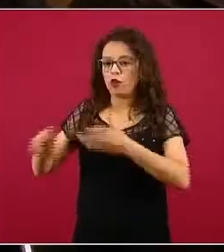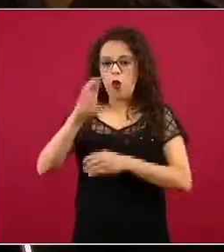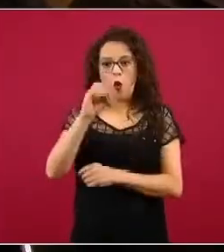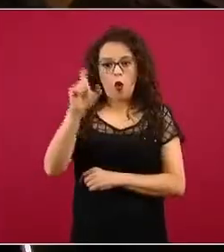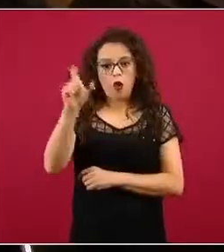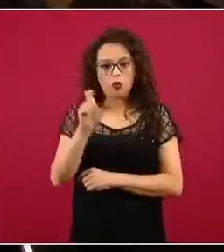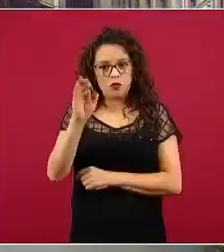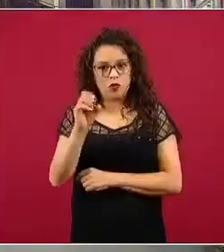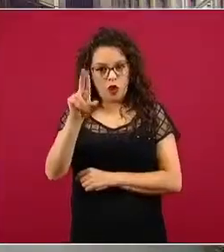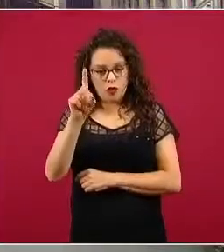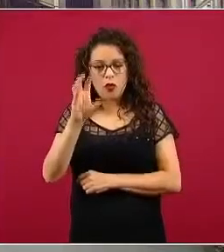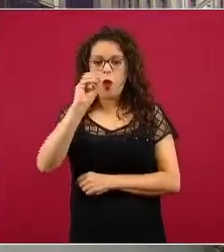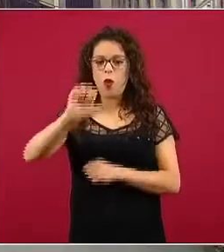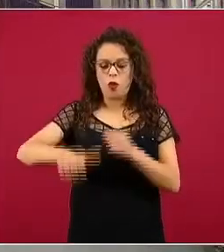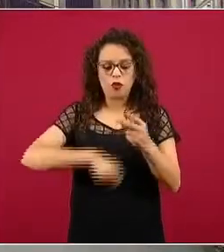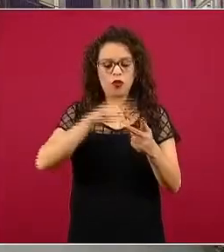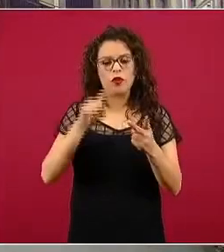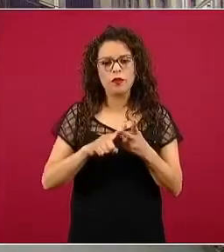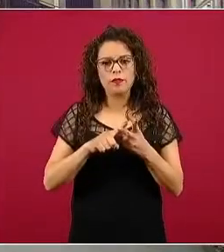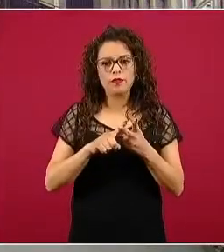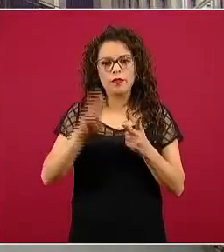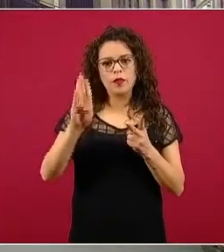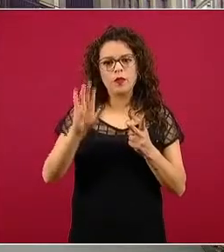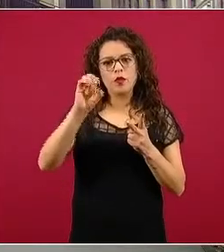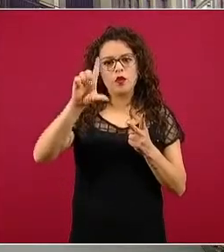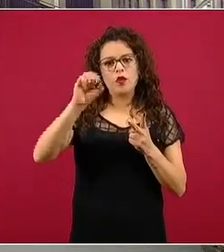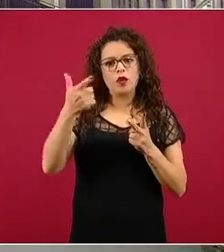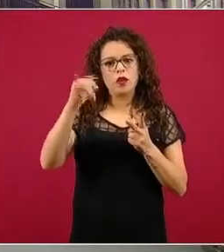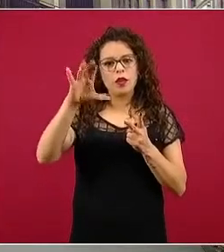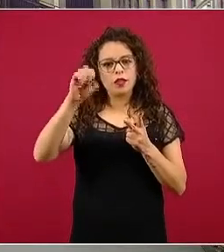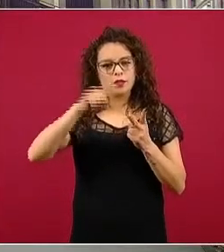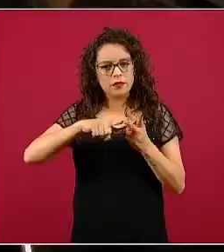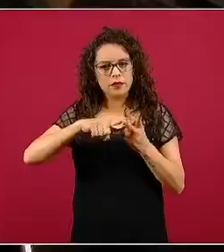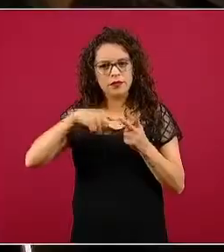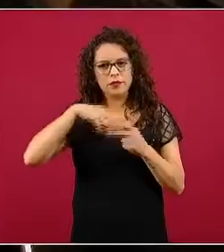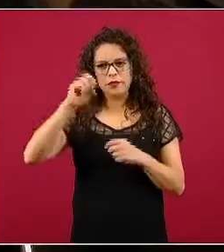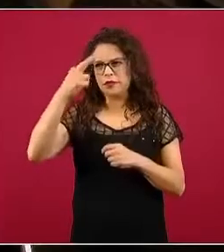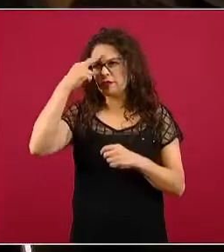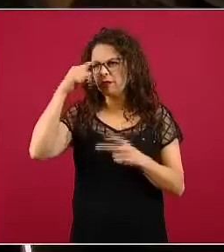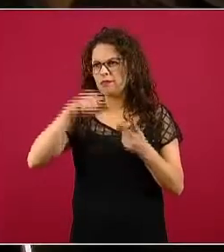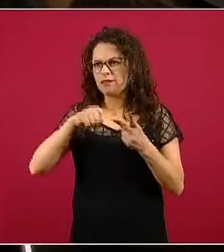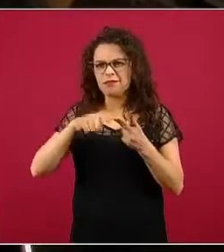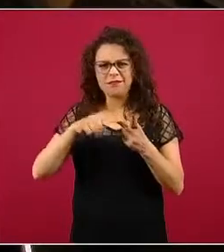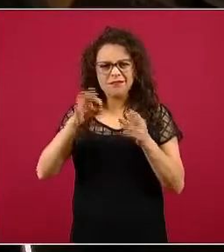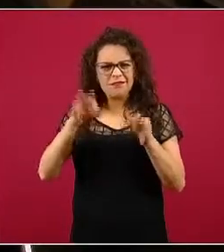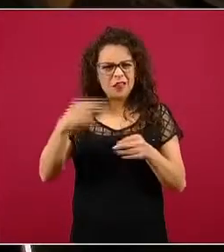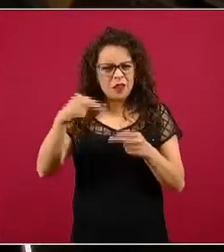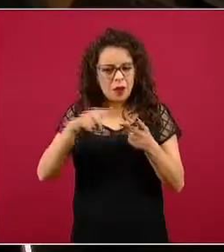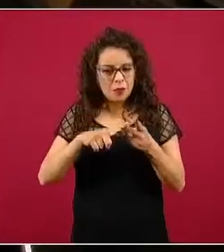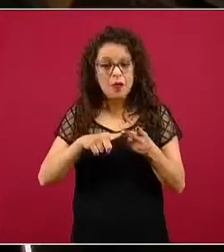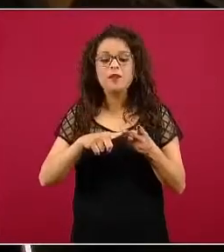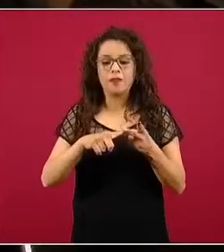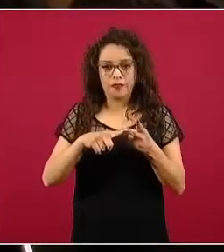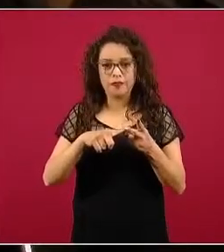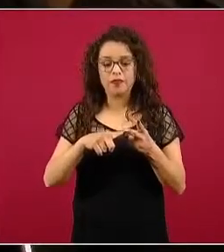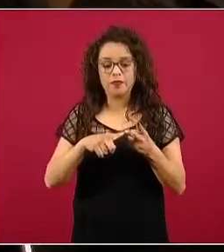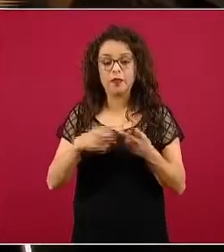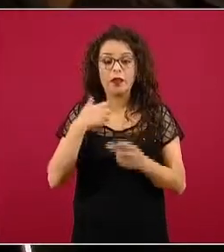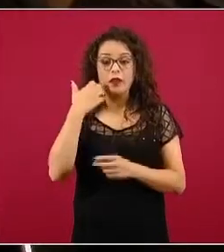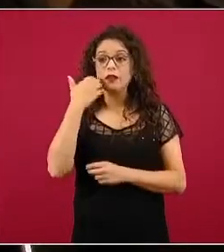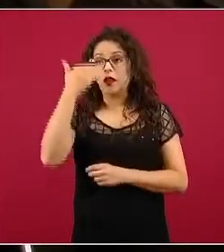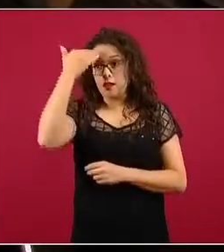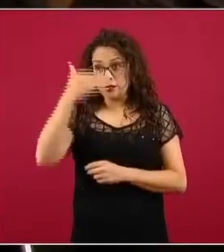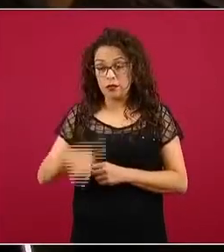la otra vacuna de Biologics, no recuerdo ahora exactamente, CanSino Biologics y Pfizer. Entonces, preguntarle si va a haber